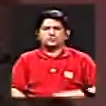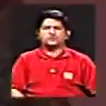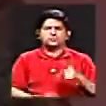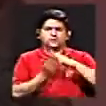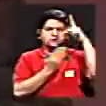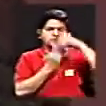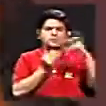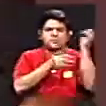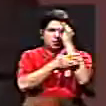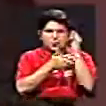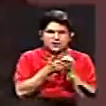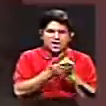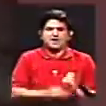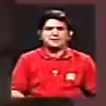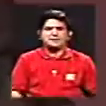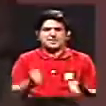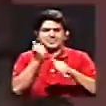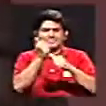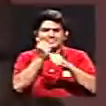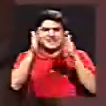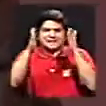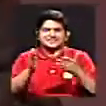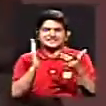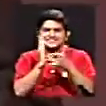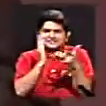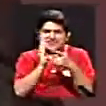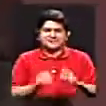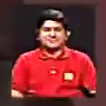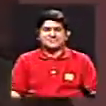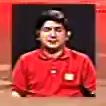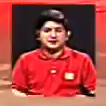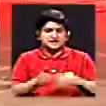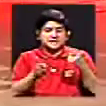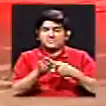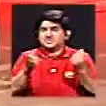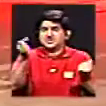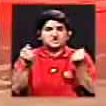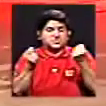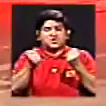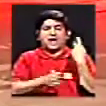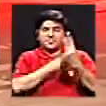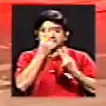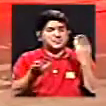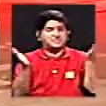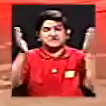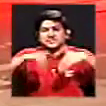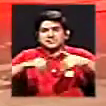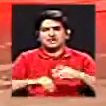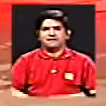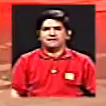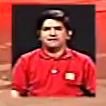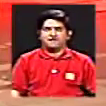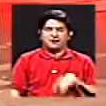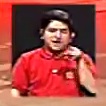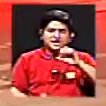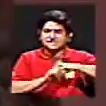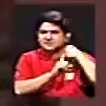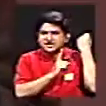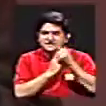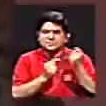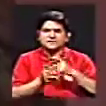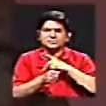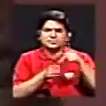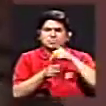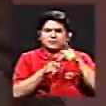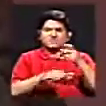diseño, los asistentes técnicos, muchas veces ni siquiera los vehículos para realizar las giras, etcétera. Y eso hace que entonces los profesionales